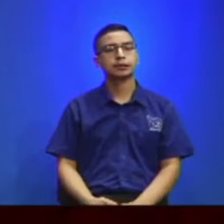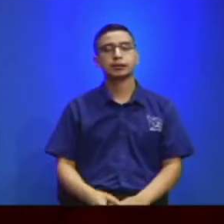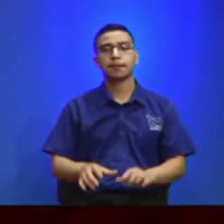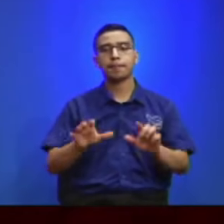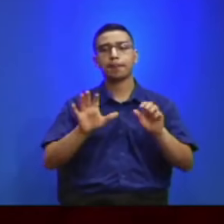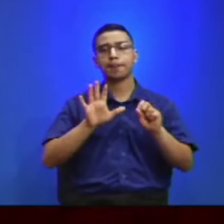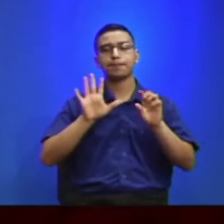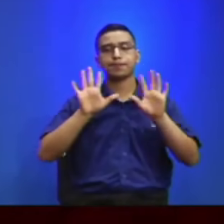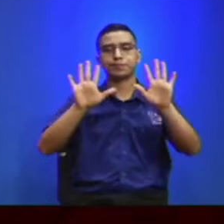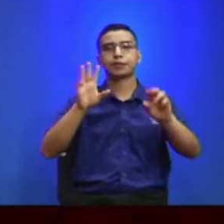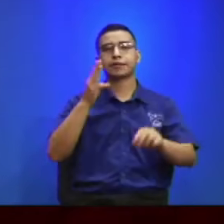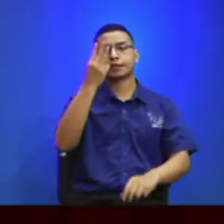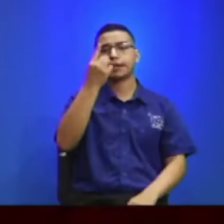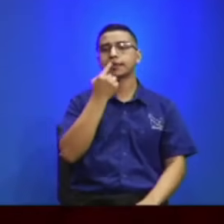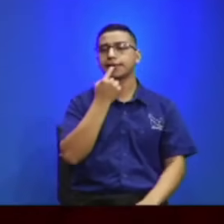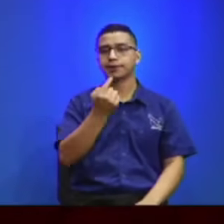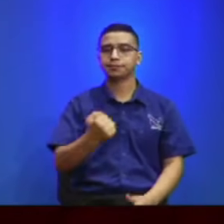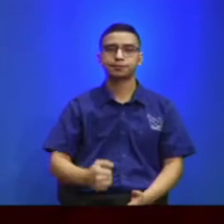13